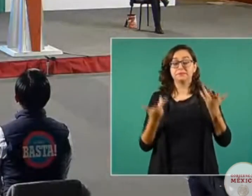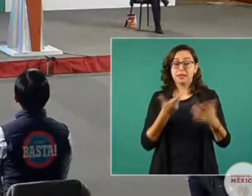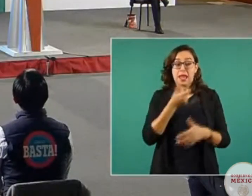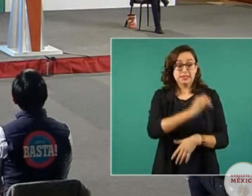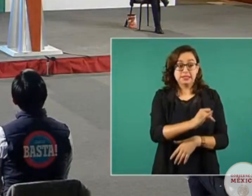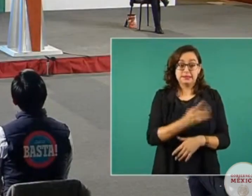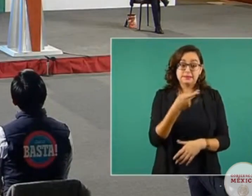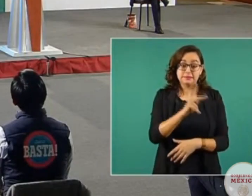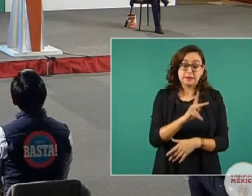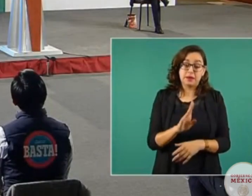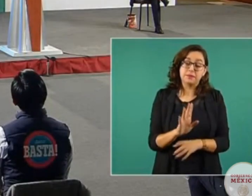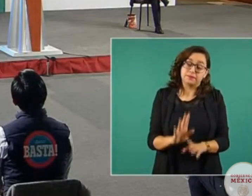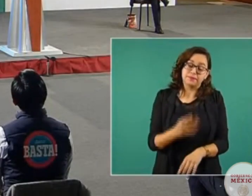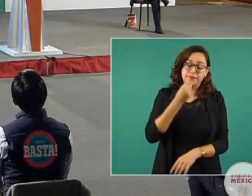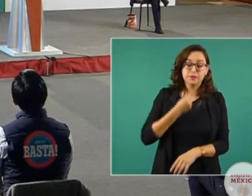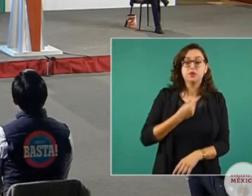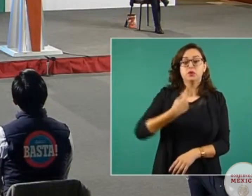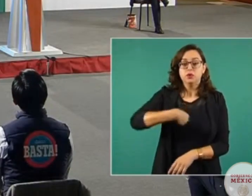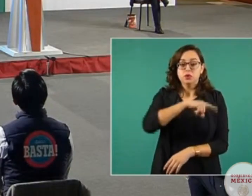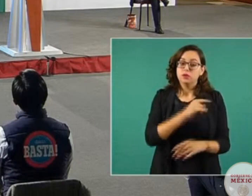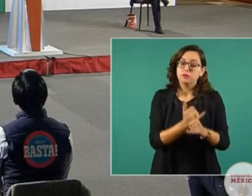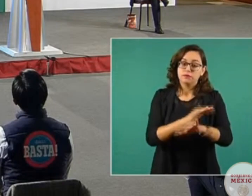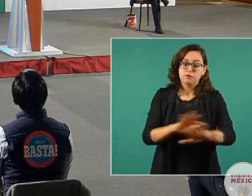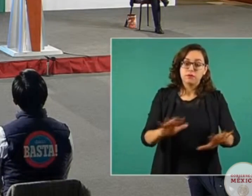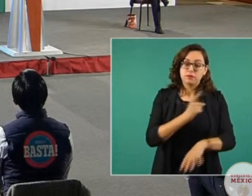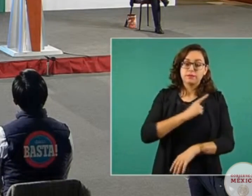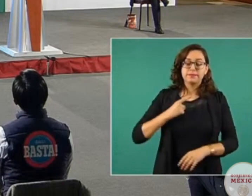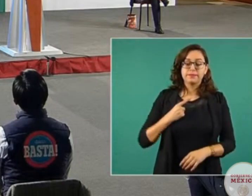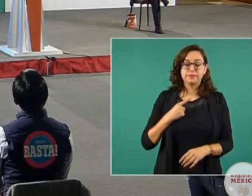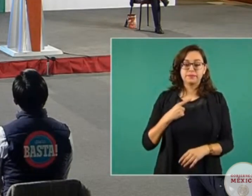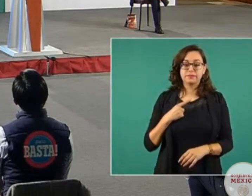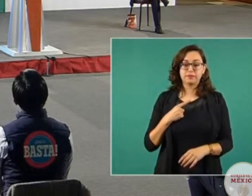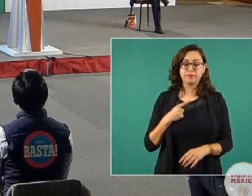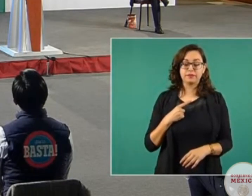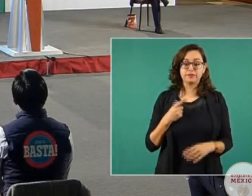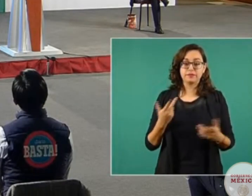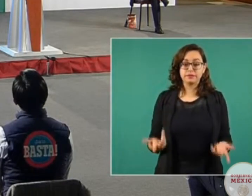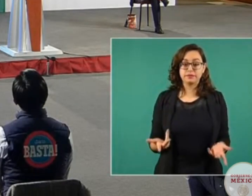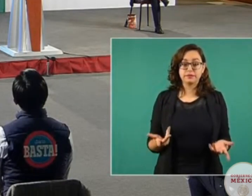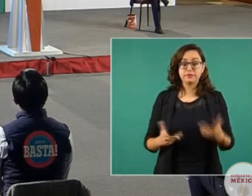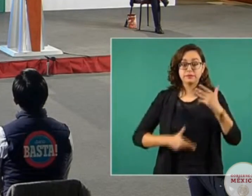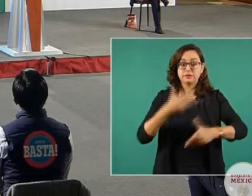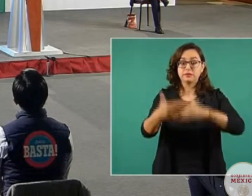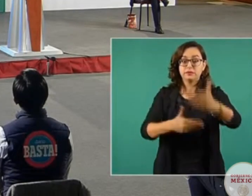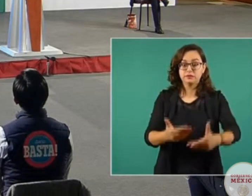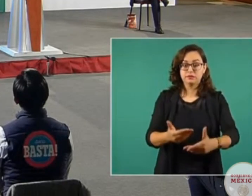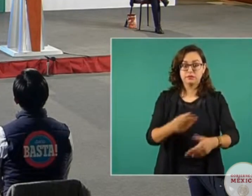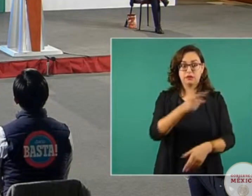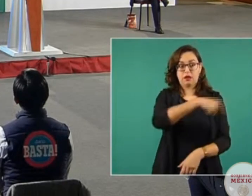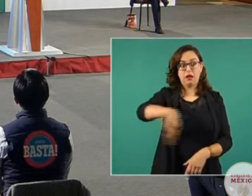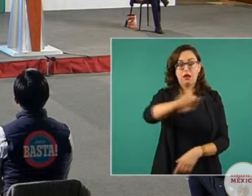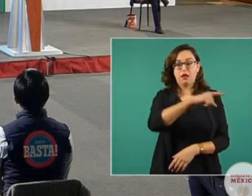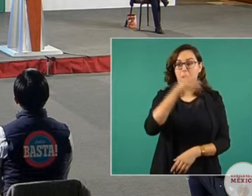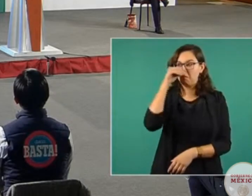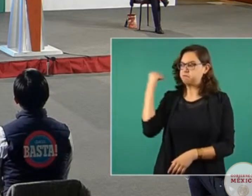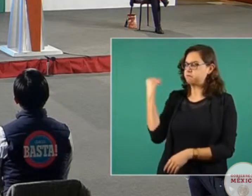Entonces, por eso tenemos que informar, porque si no vamos a terminar nosotros como los culpables,